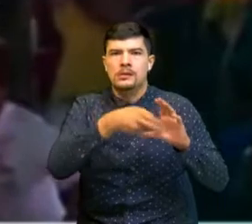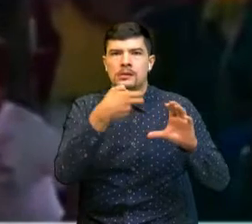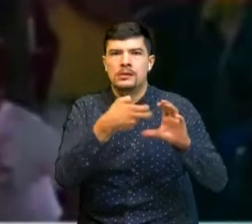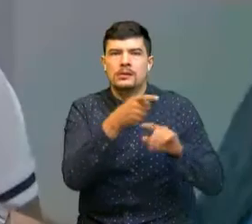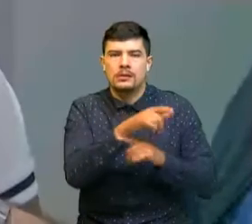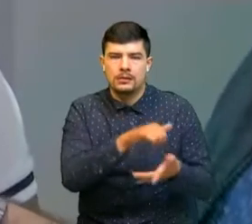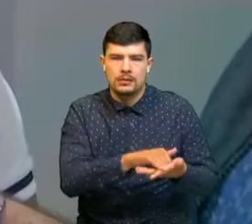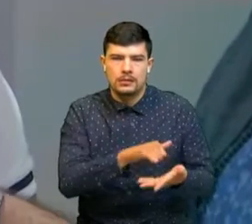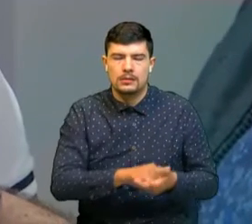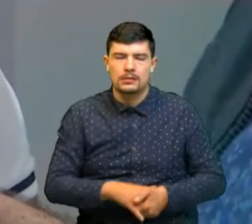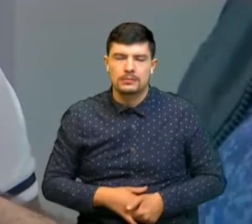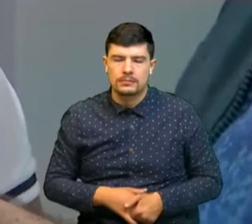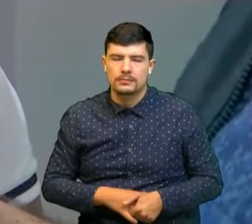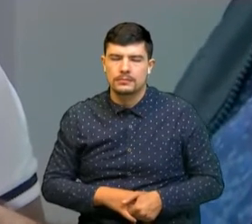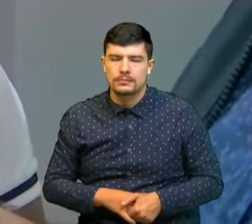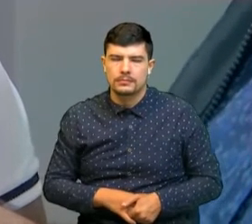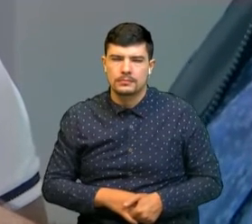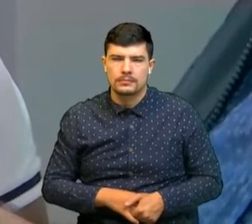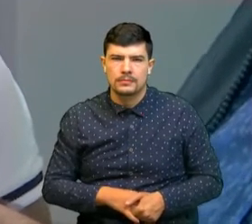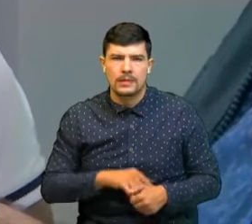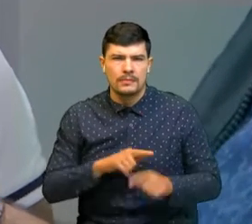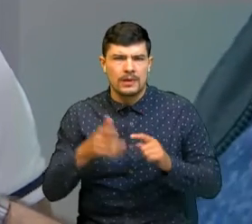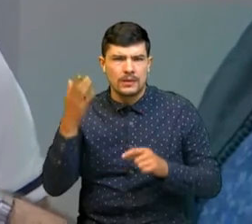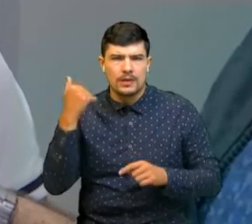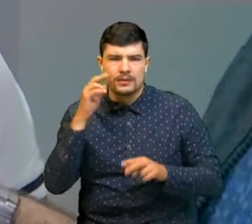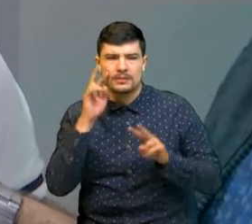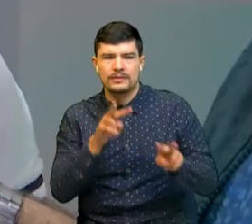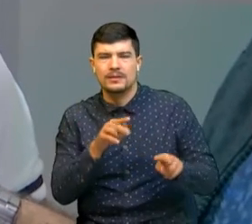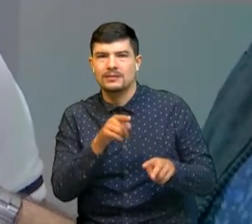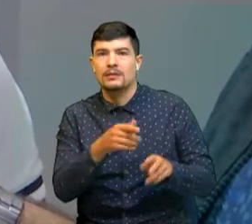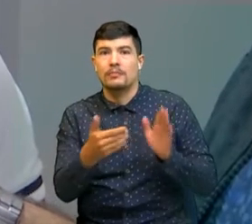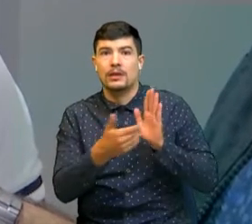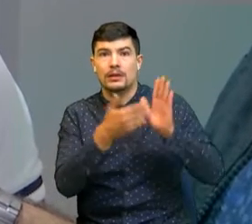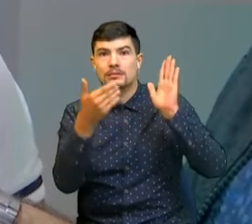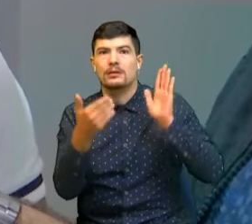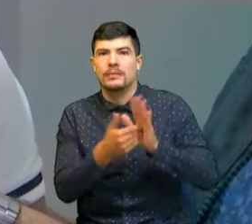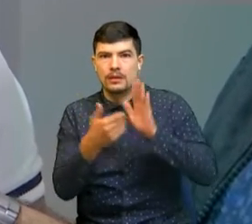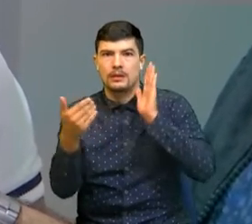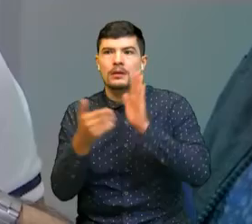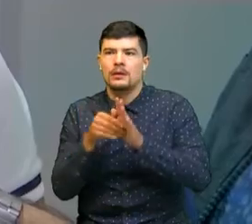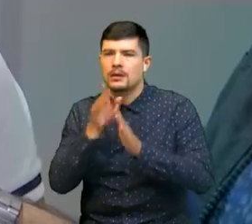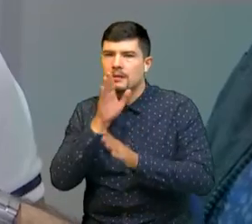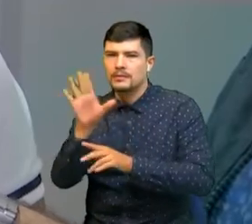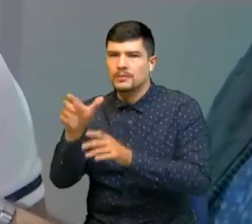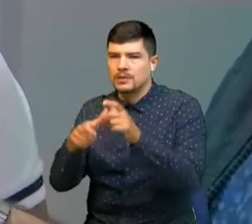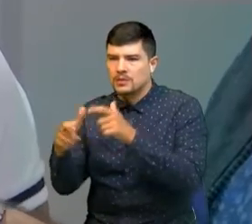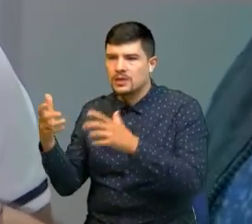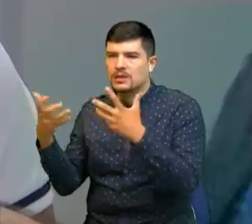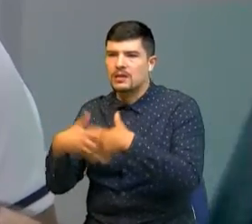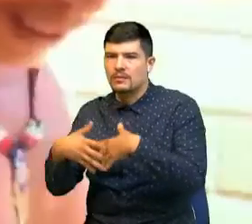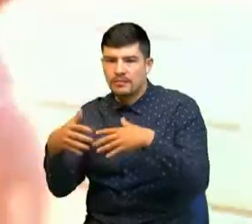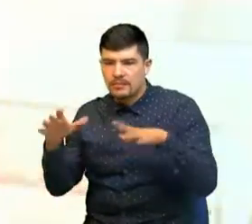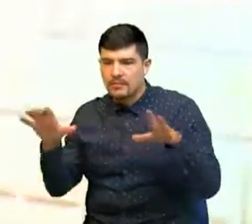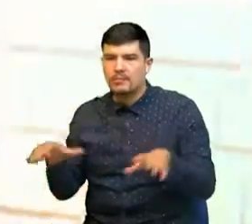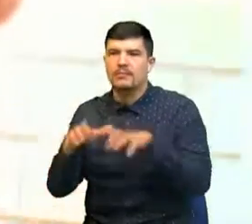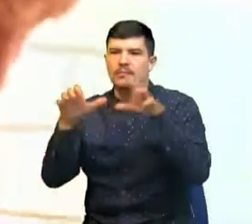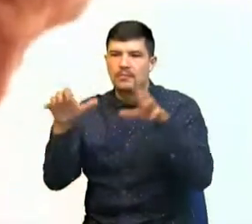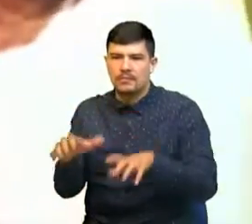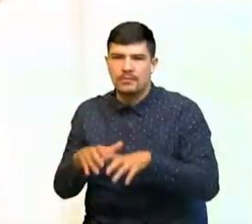esta población. Se ha visto esas amenazas directas por los actores armados, tanto